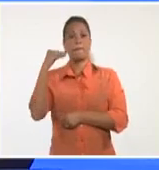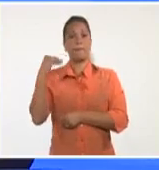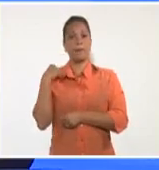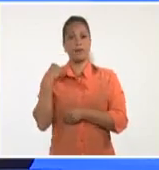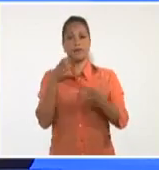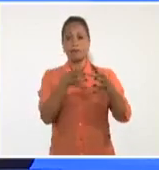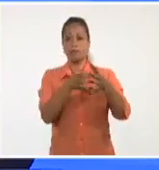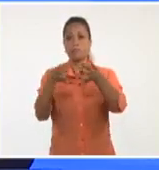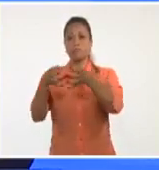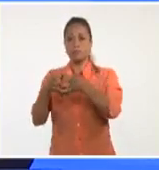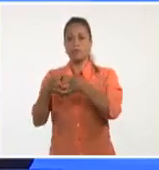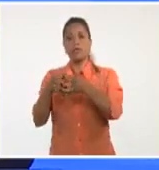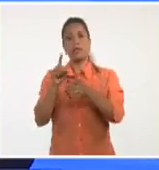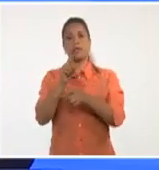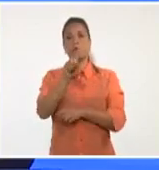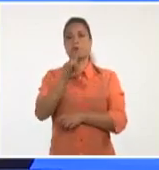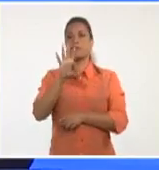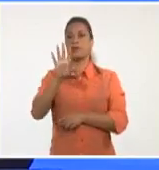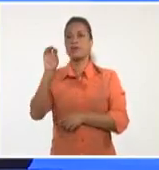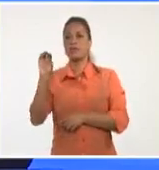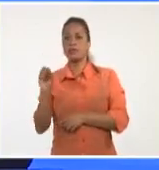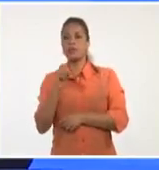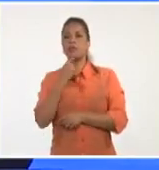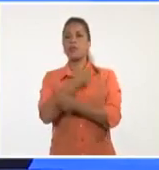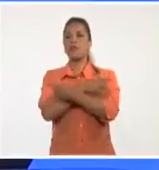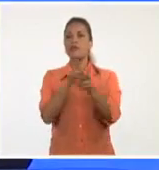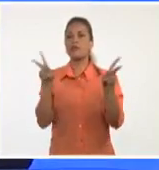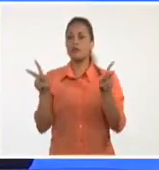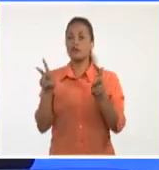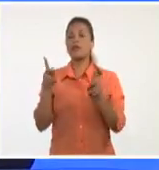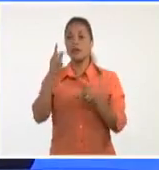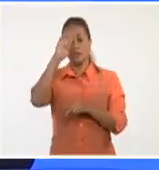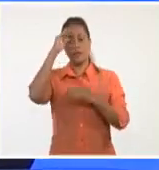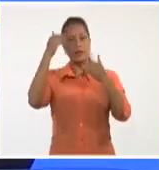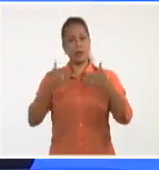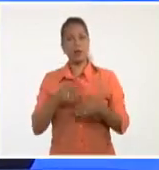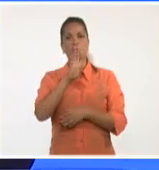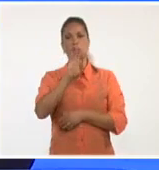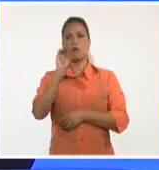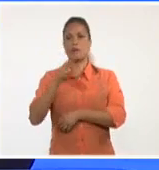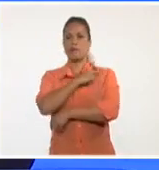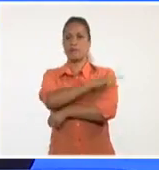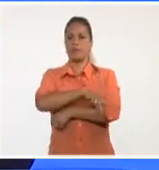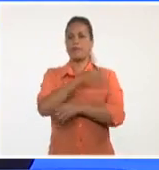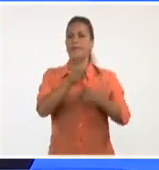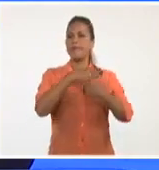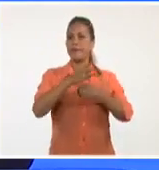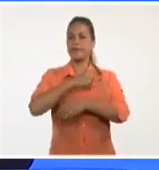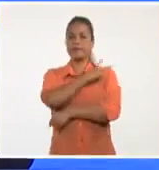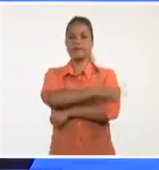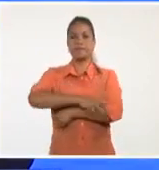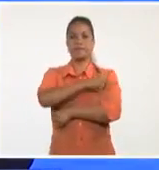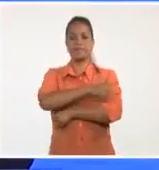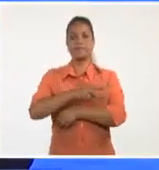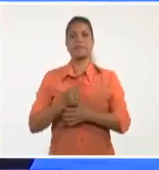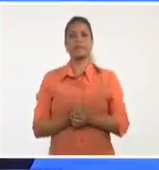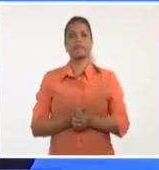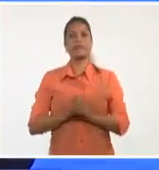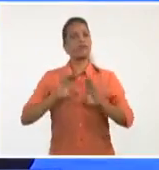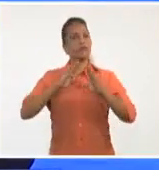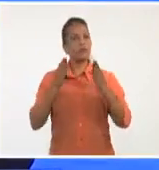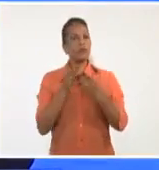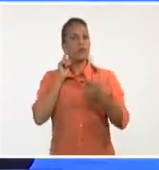de 2.500 profesionales de la salud a 40 países de diferentes regiones. Estos principios